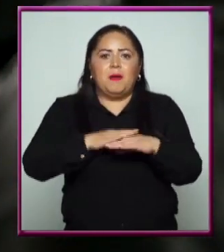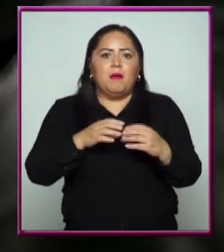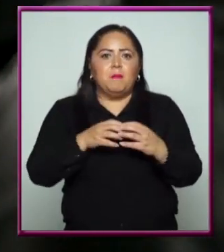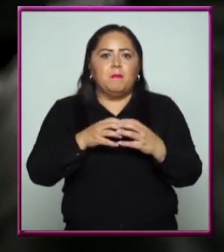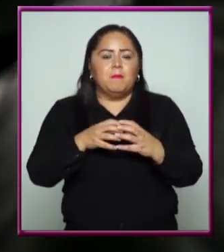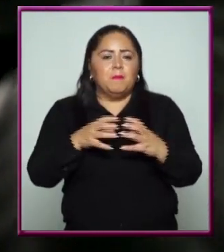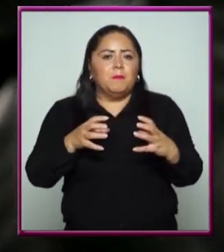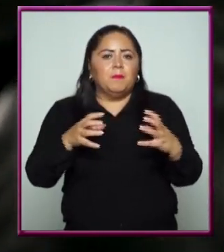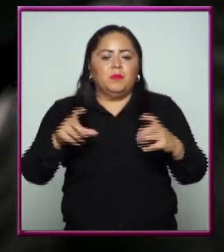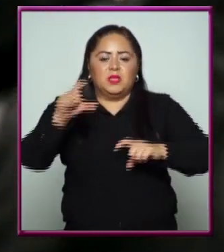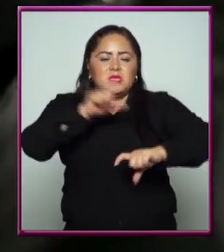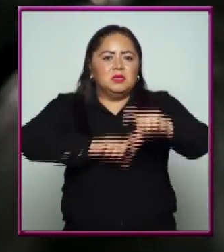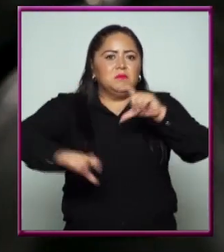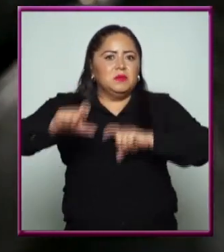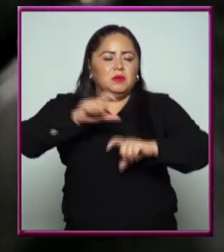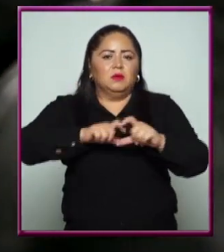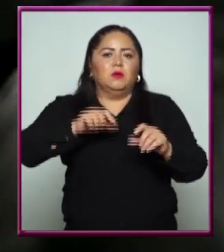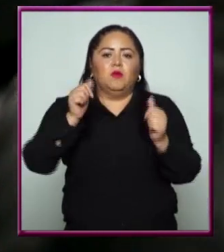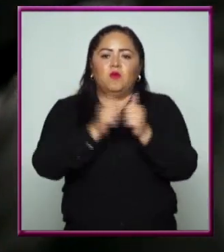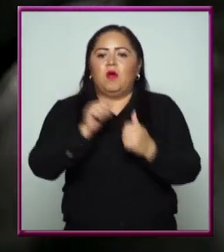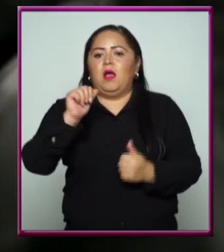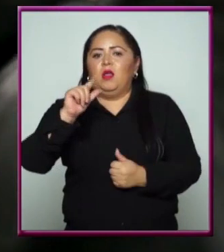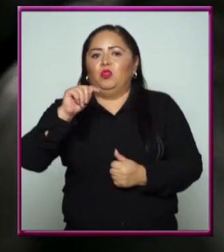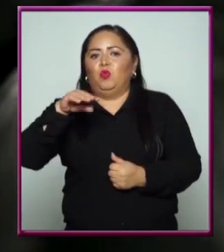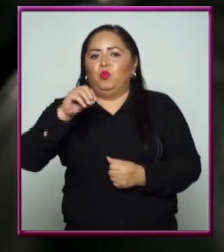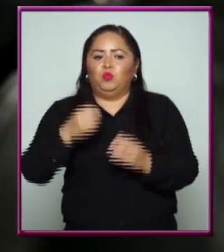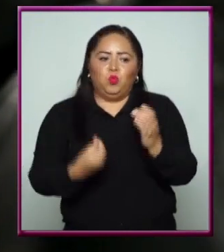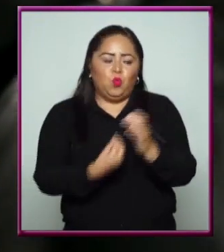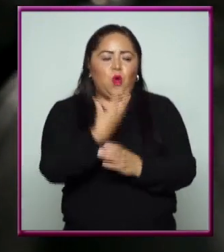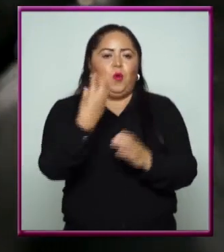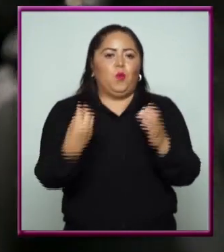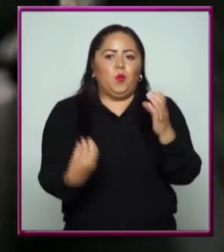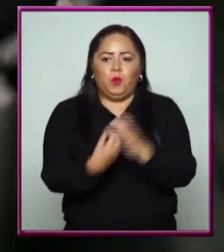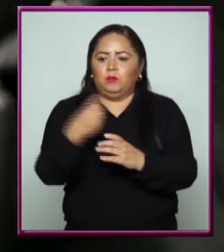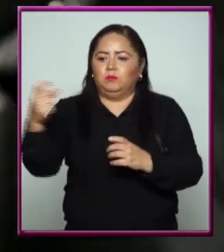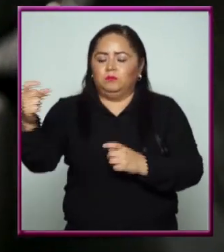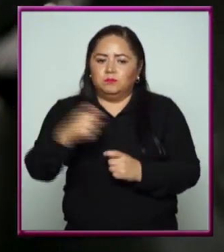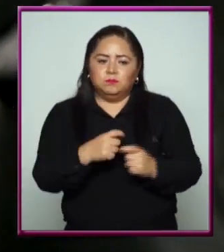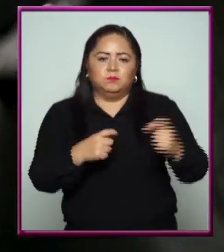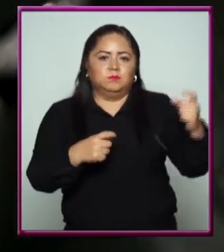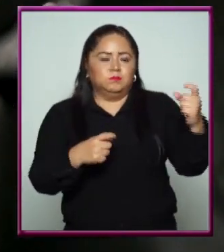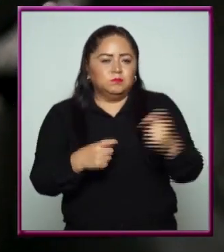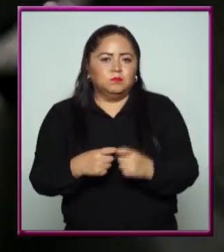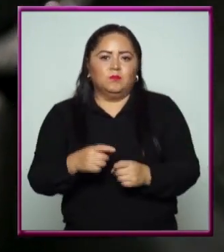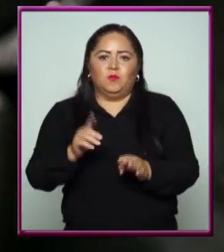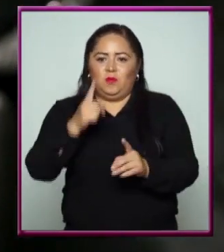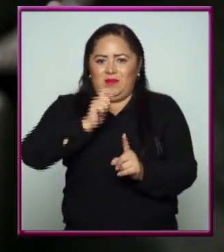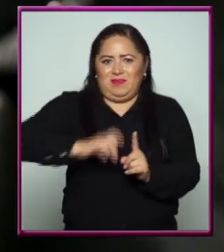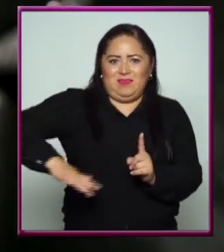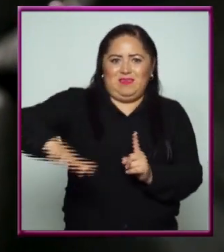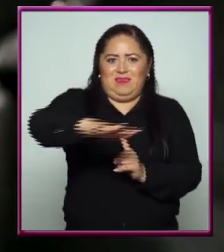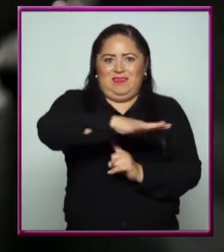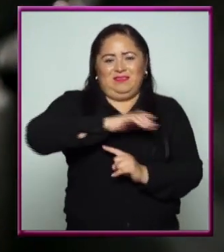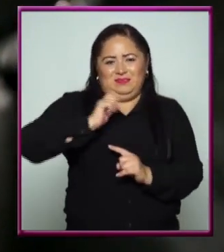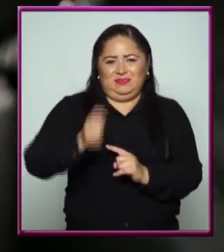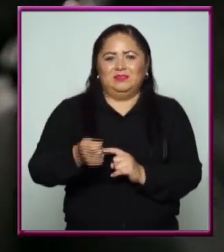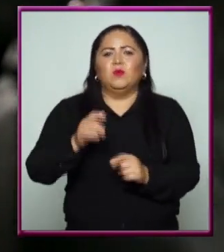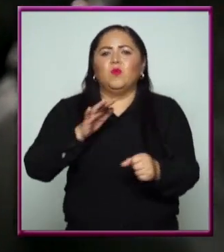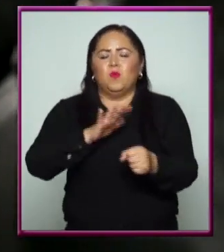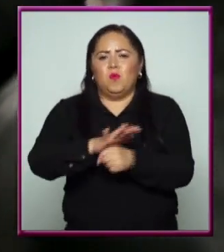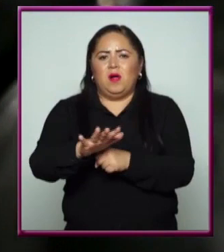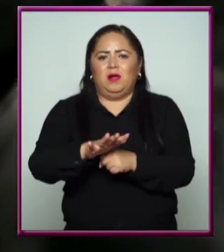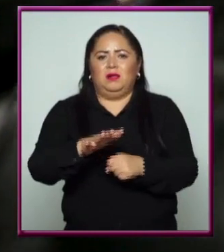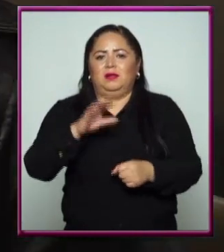enriqueciendo químicamente con átomos nuevos al ambiente que las rodea, que es el